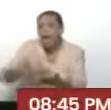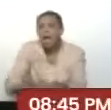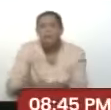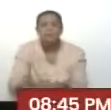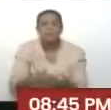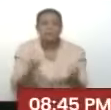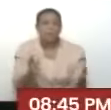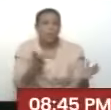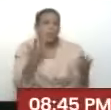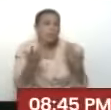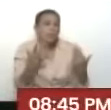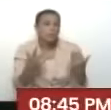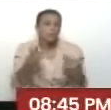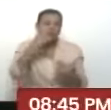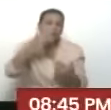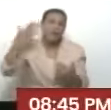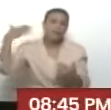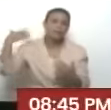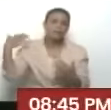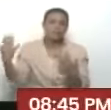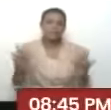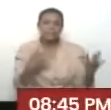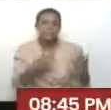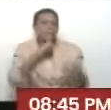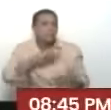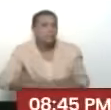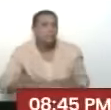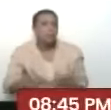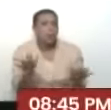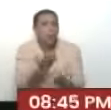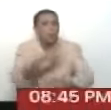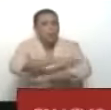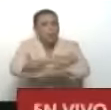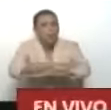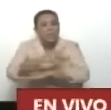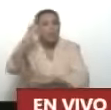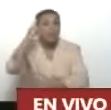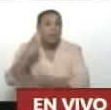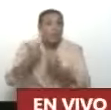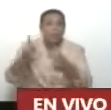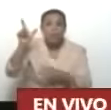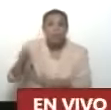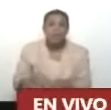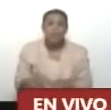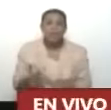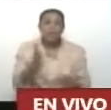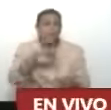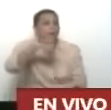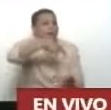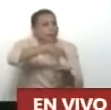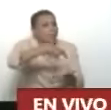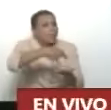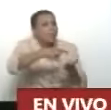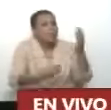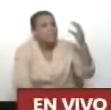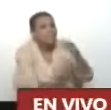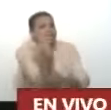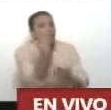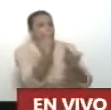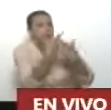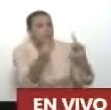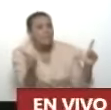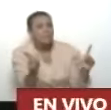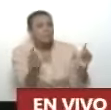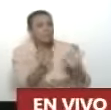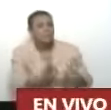votamos. Y él allí, bueno, también hablaba, ¿no?, de cómo Carabobo significó para la historia el nacimiento de la